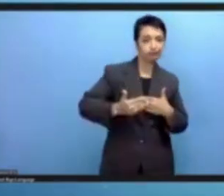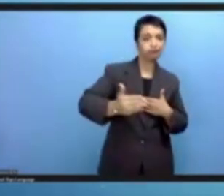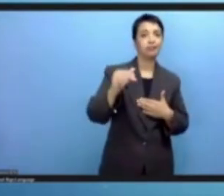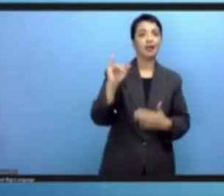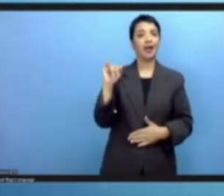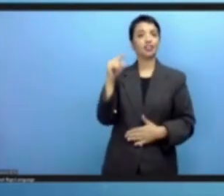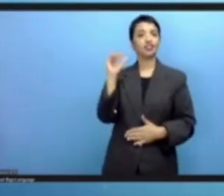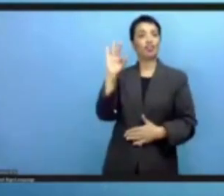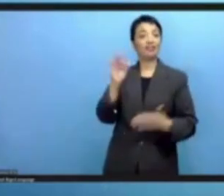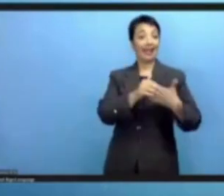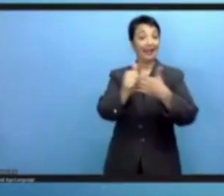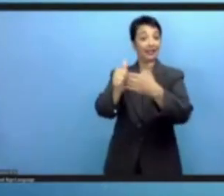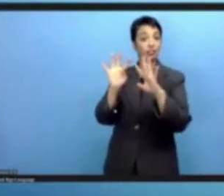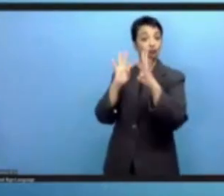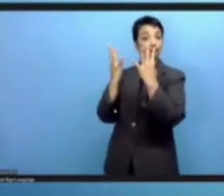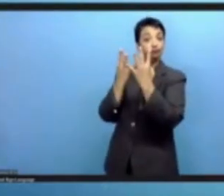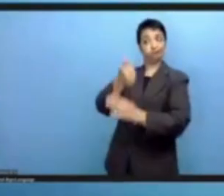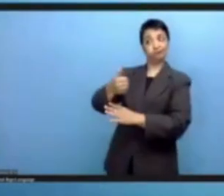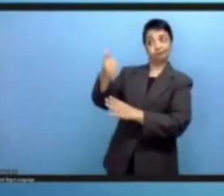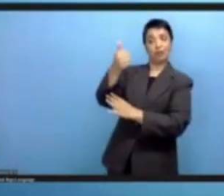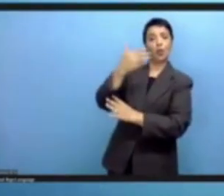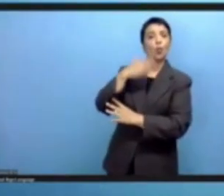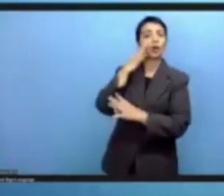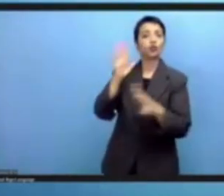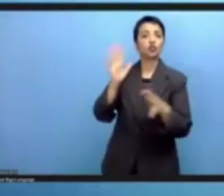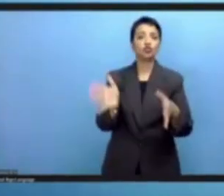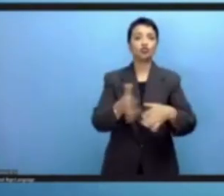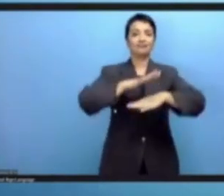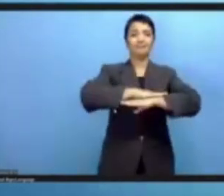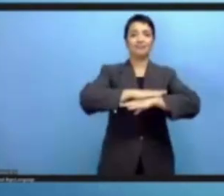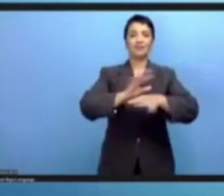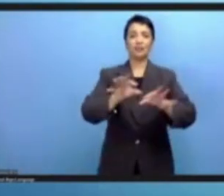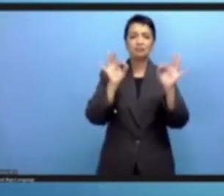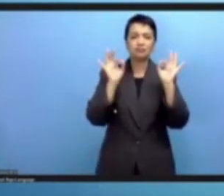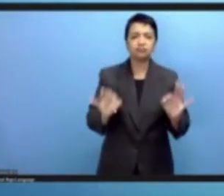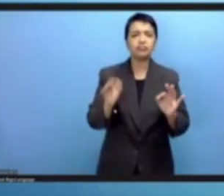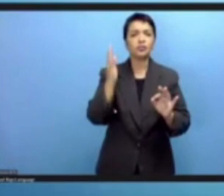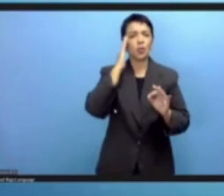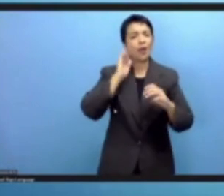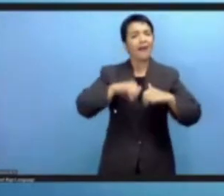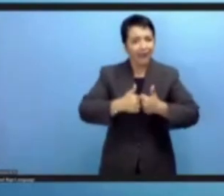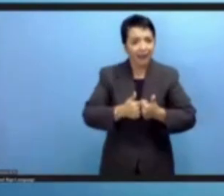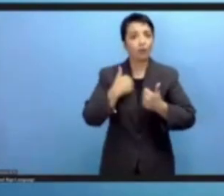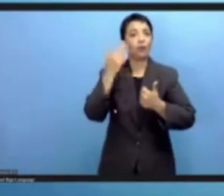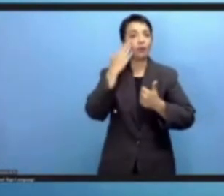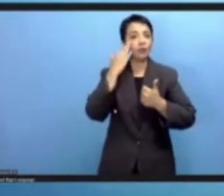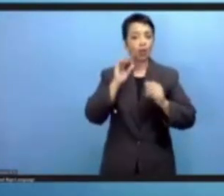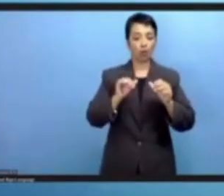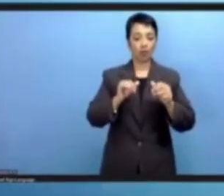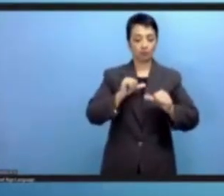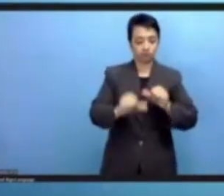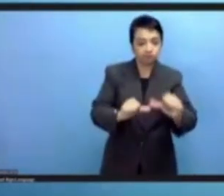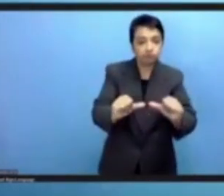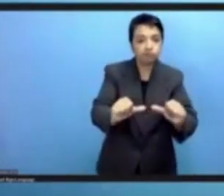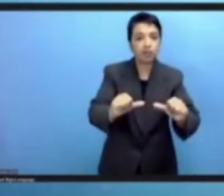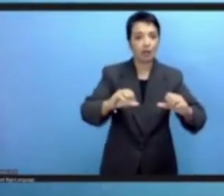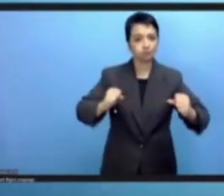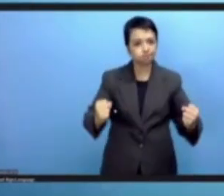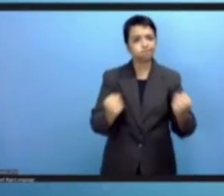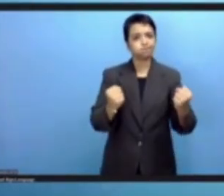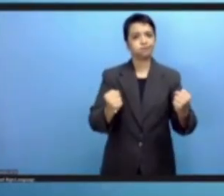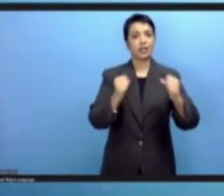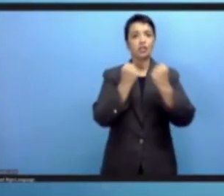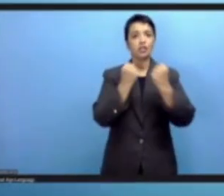del ecosistema de gobernanza y clave para mejorar la coordinación de la gobernanza internacional mundial y la cooperación digital